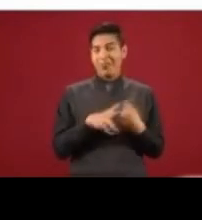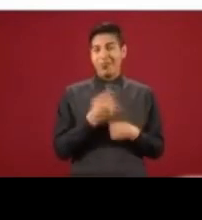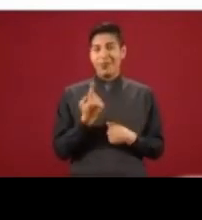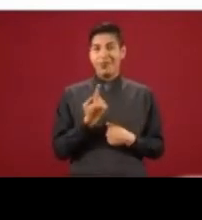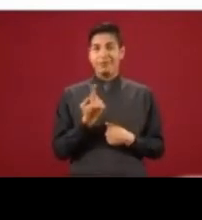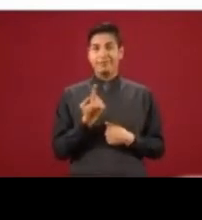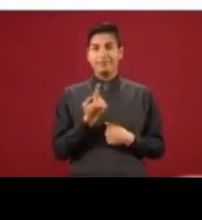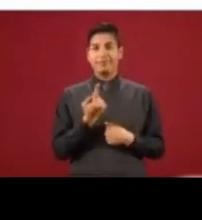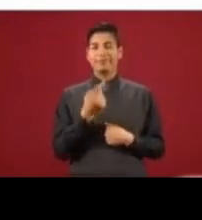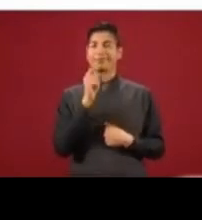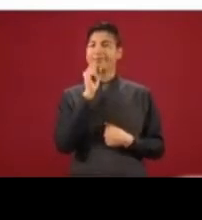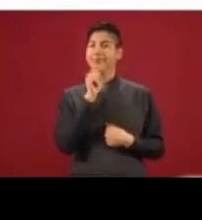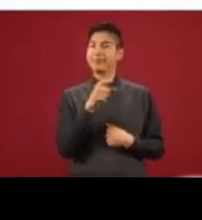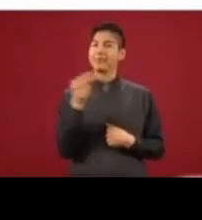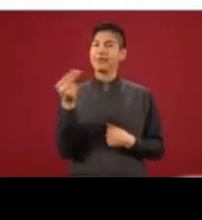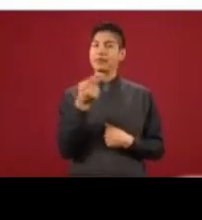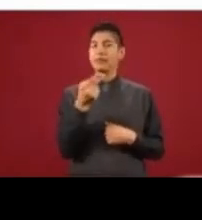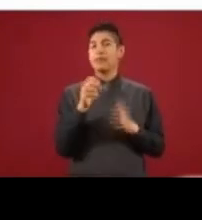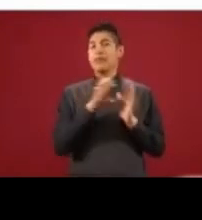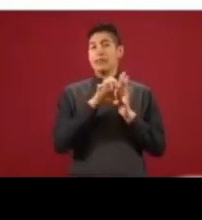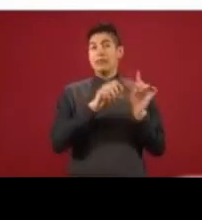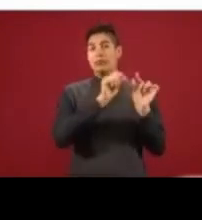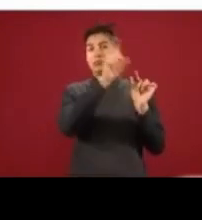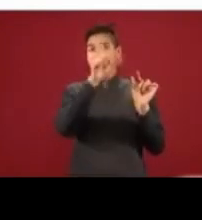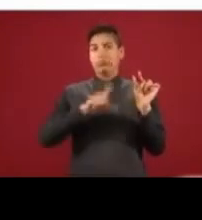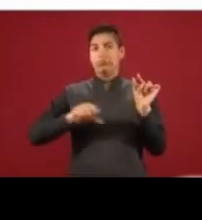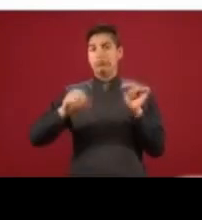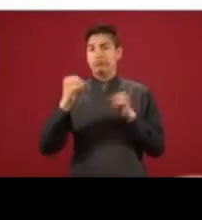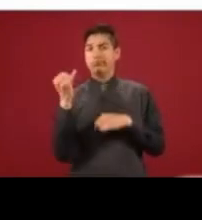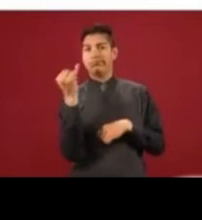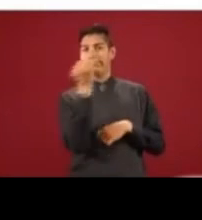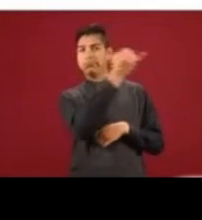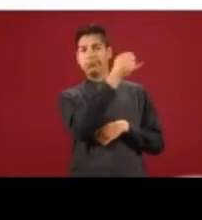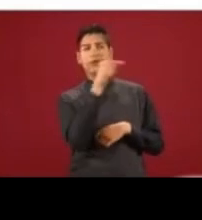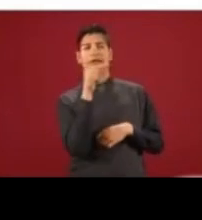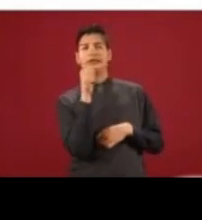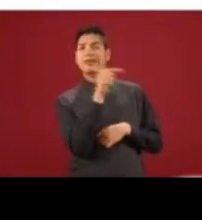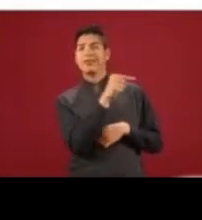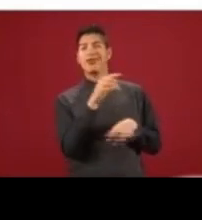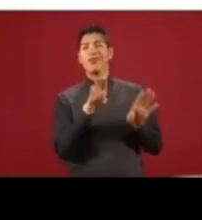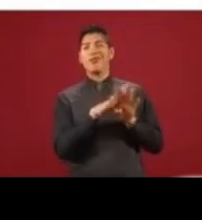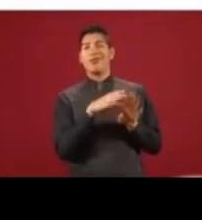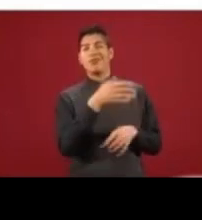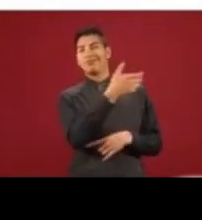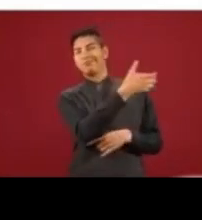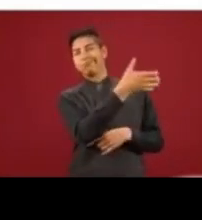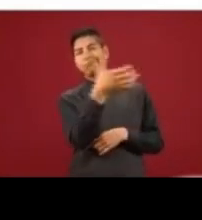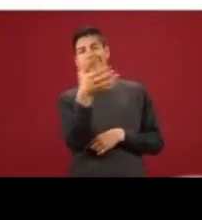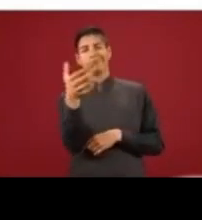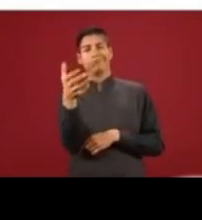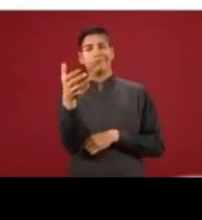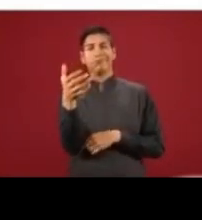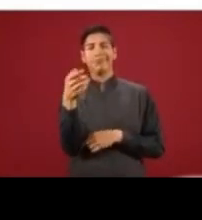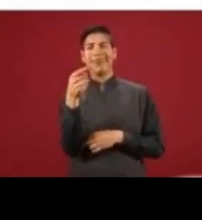para los territorios donde existe la población con mayores necesidades, la población más